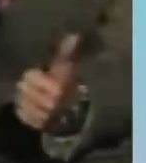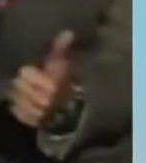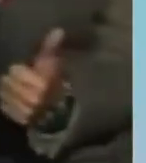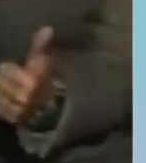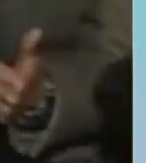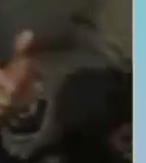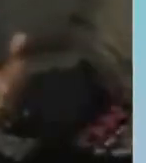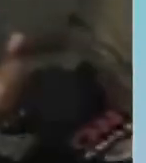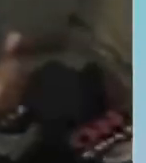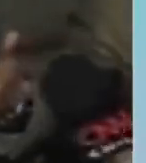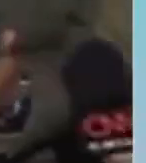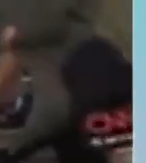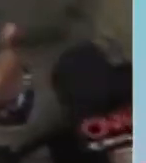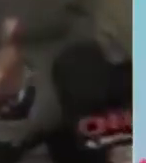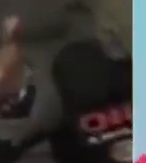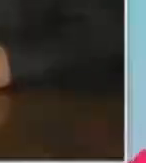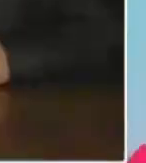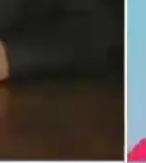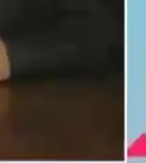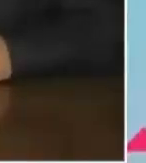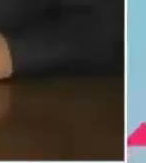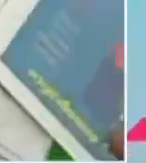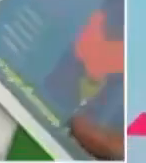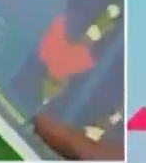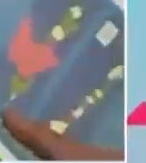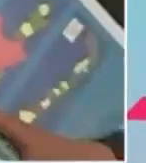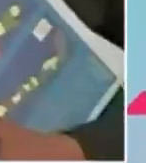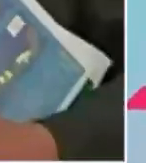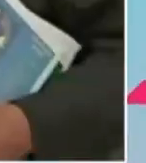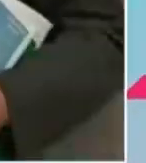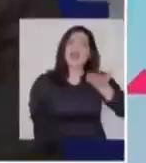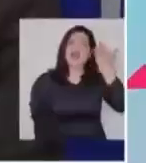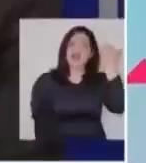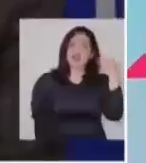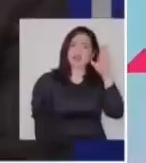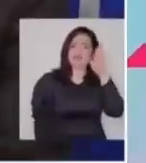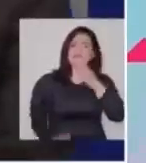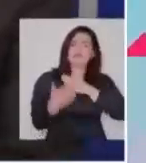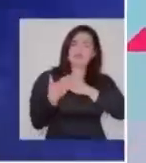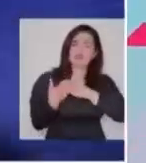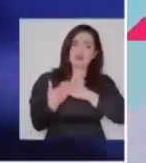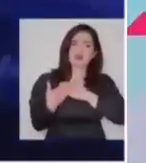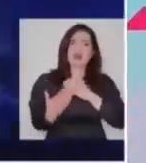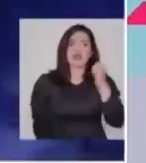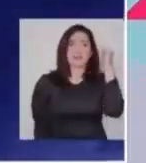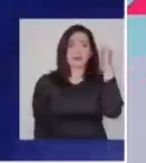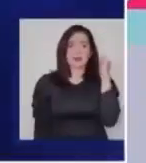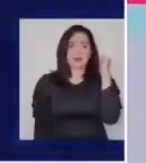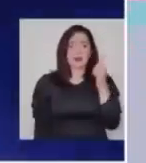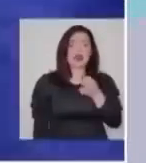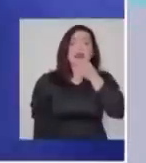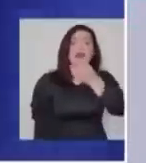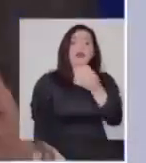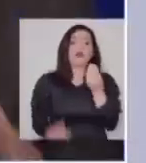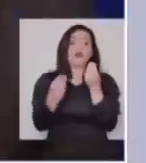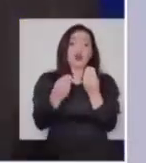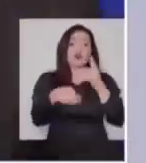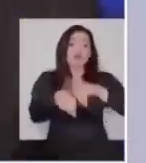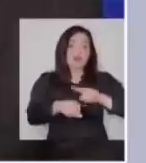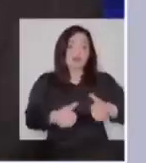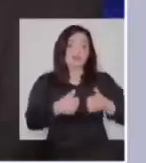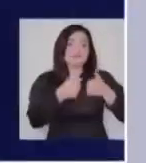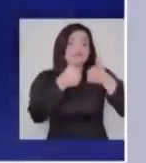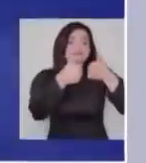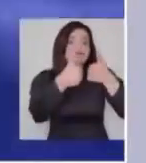Sí, creo que hay que revisar todo lo que son las barreras de entrada. Hoy día no son muy altas, ¿no es cierto? Y por eso que de alguna manera se